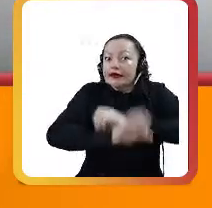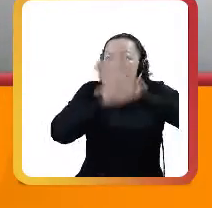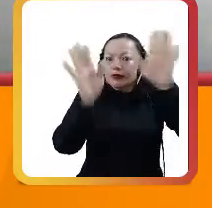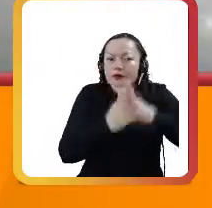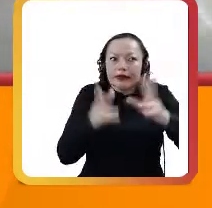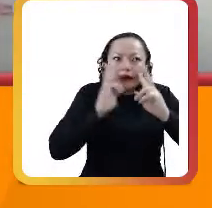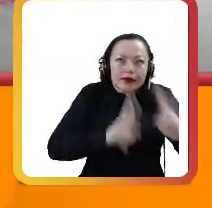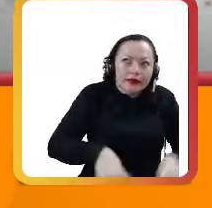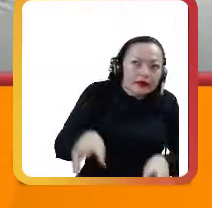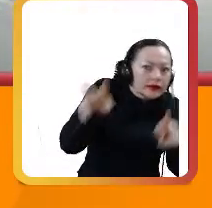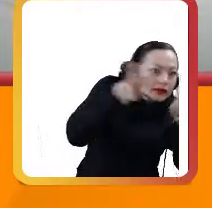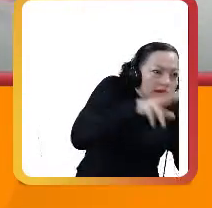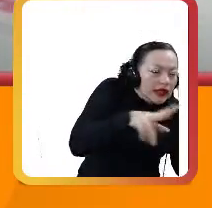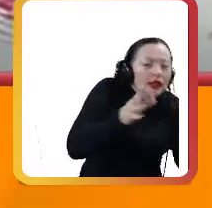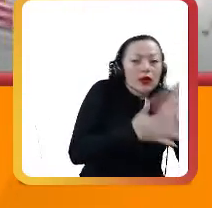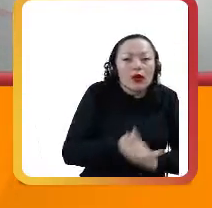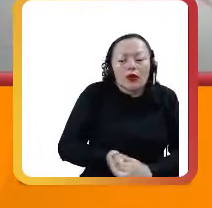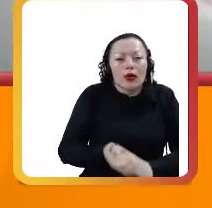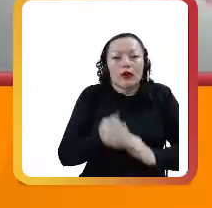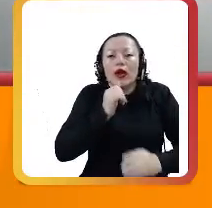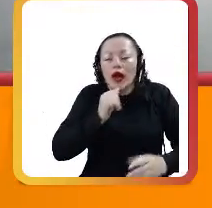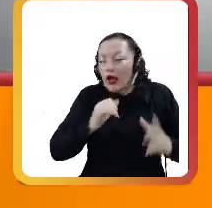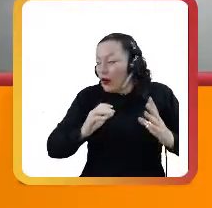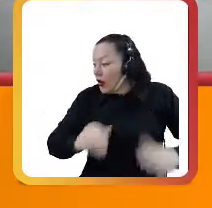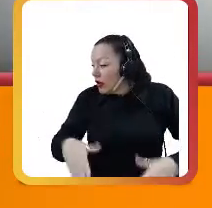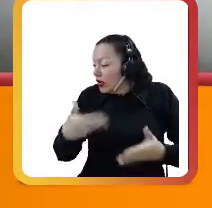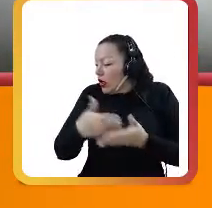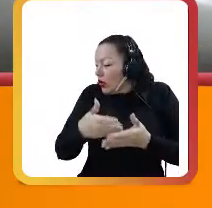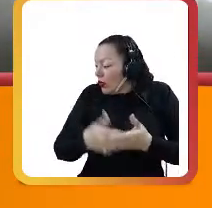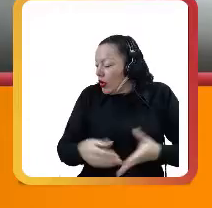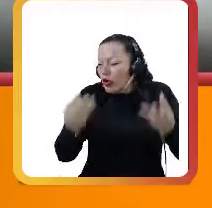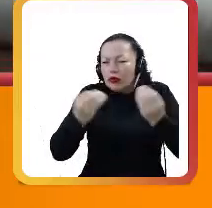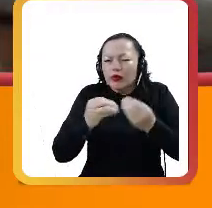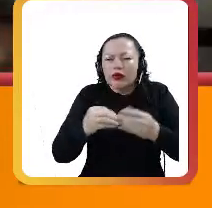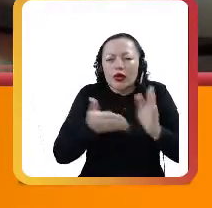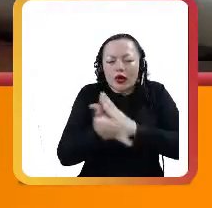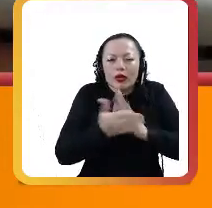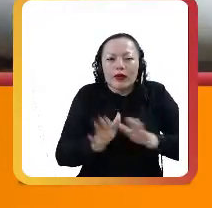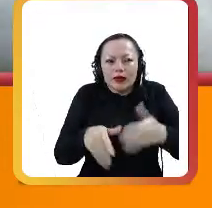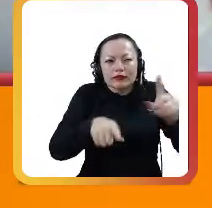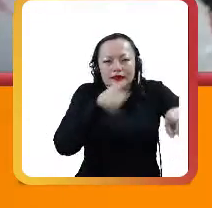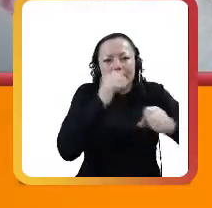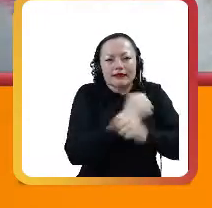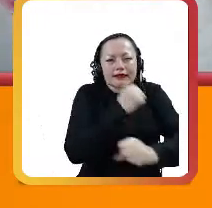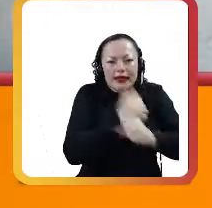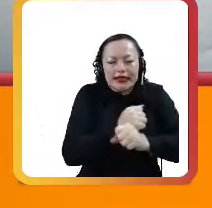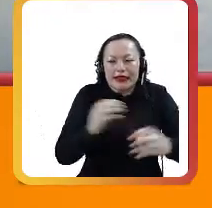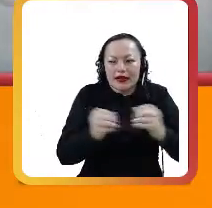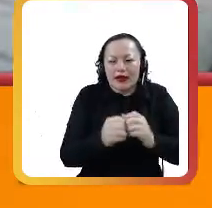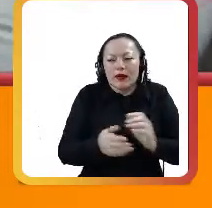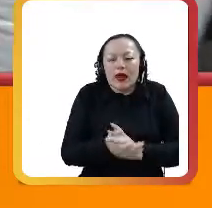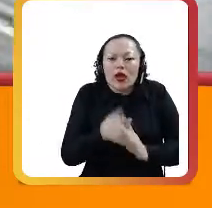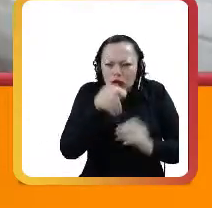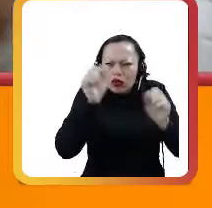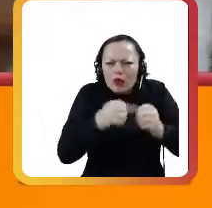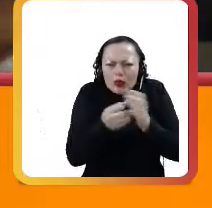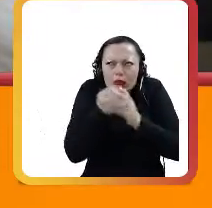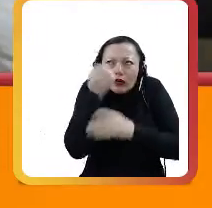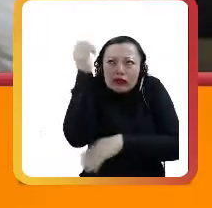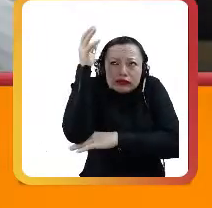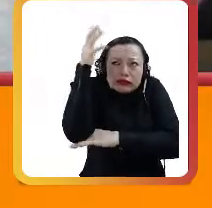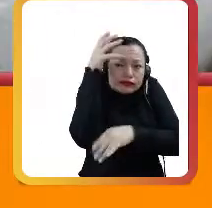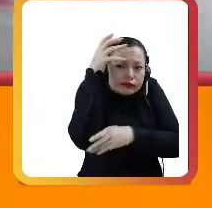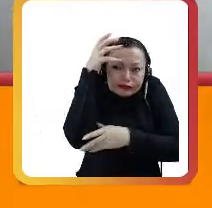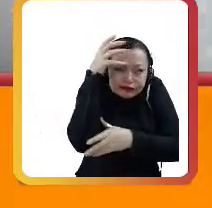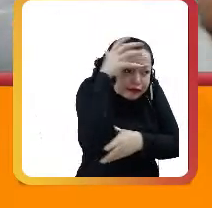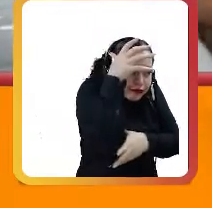Esperemos que no se mojen mucho, esperemos que puedan cumplir con sus labores por las orillitas, por los rinconcitos, para que no se